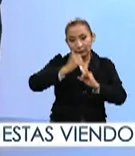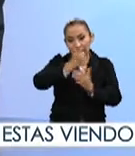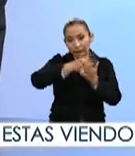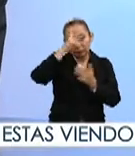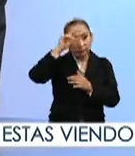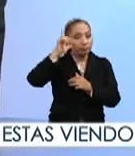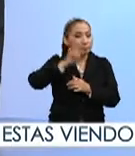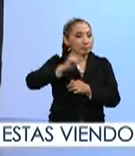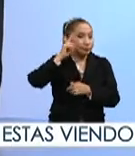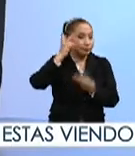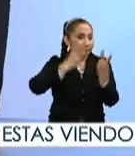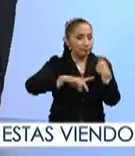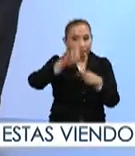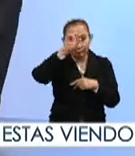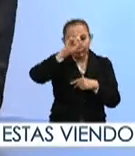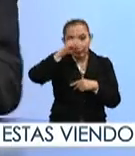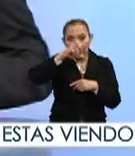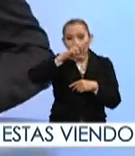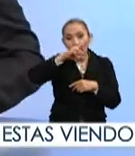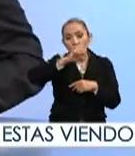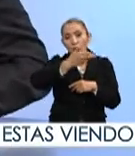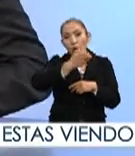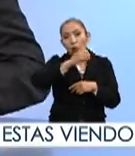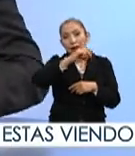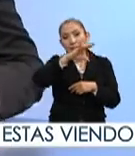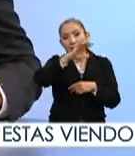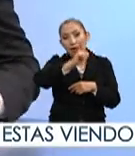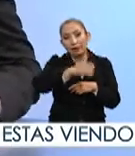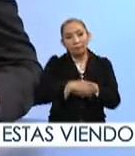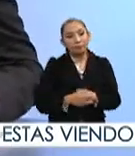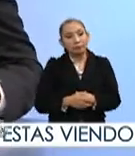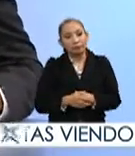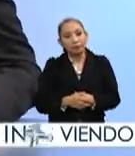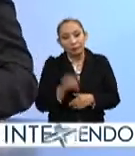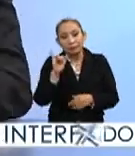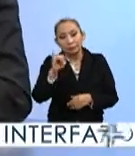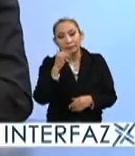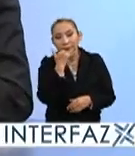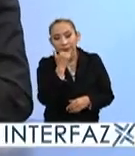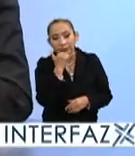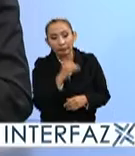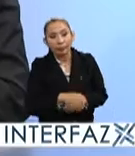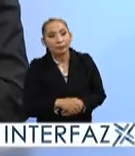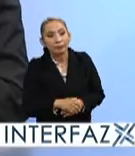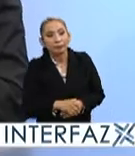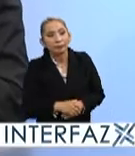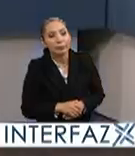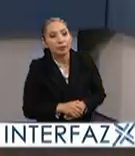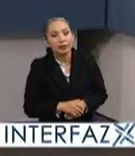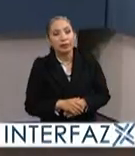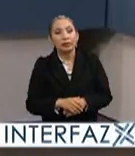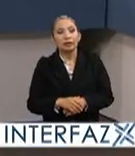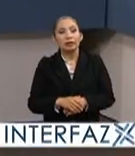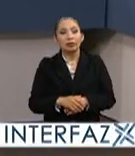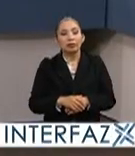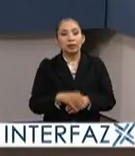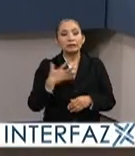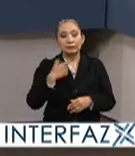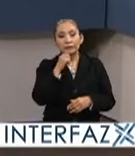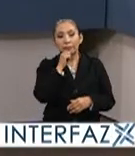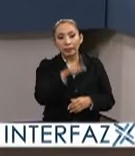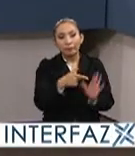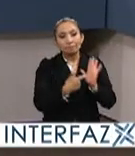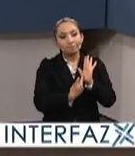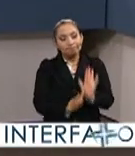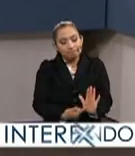estarán con nosotros el consejero Mauricio Huesca. Hemos venido el jueves, claro, hoy es martes, hemos estado